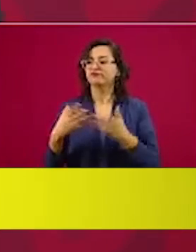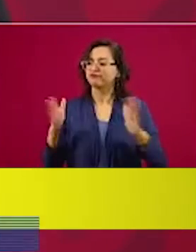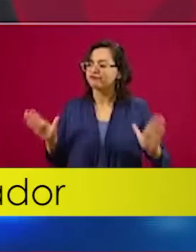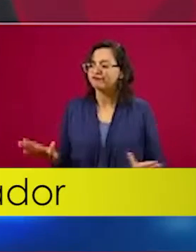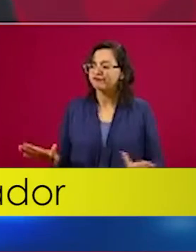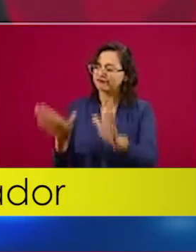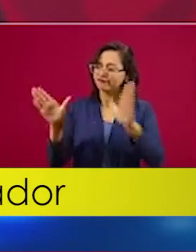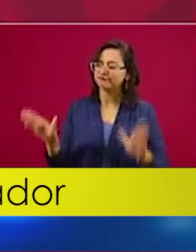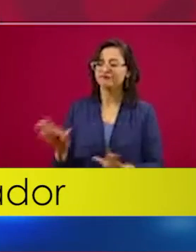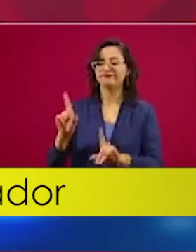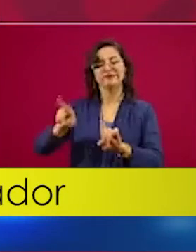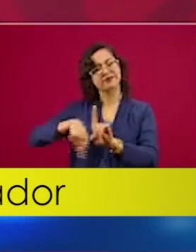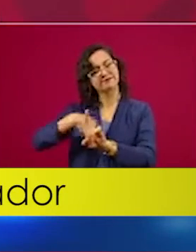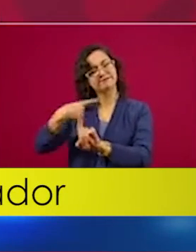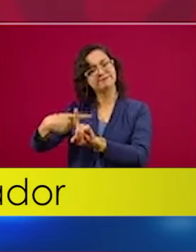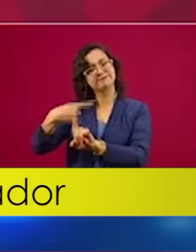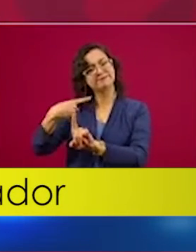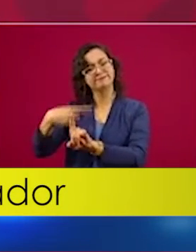optimismo.